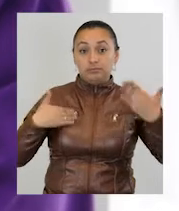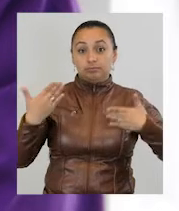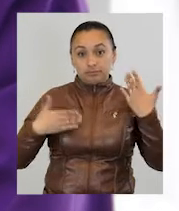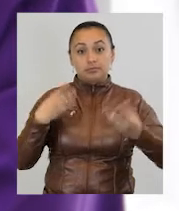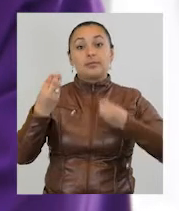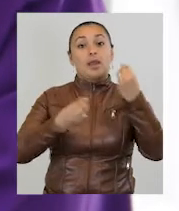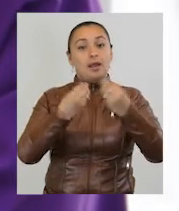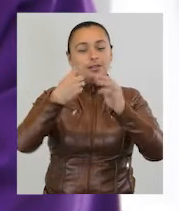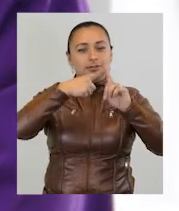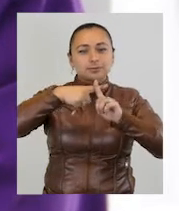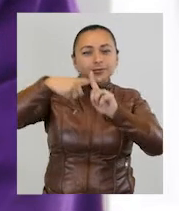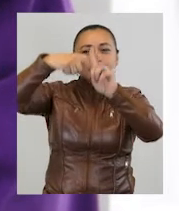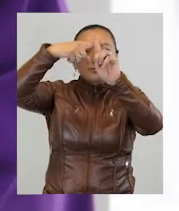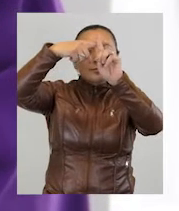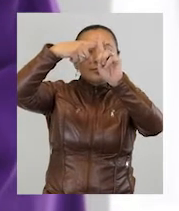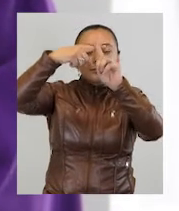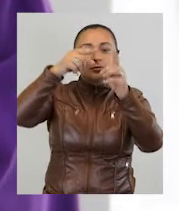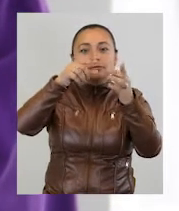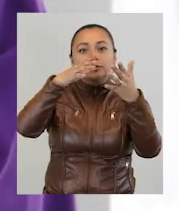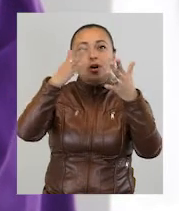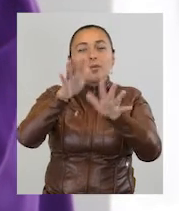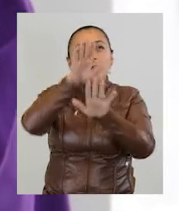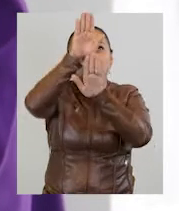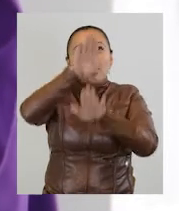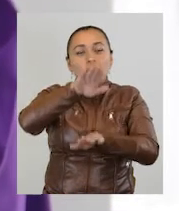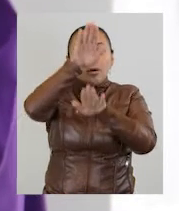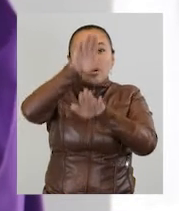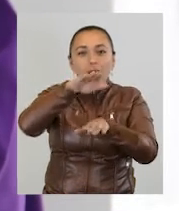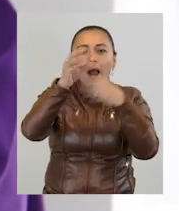Si el fervor que ponemos en venerar su imagen